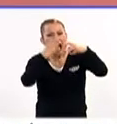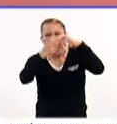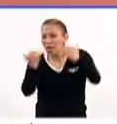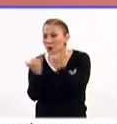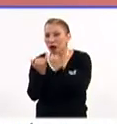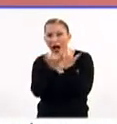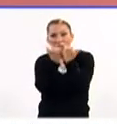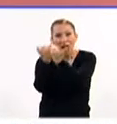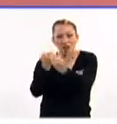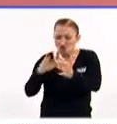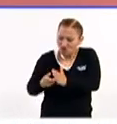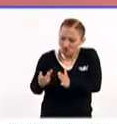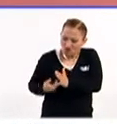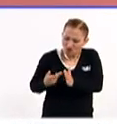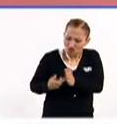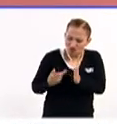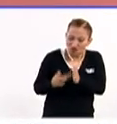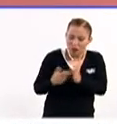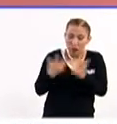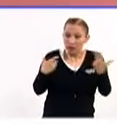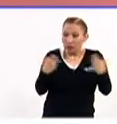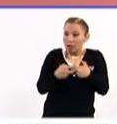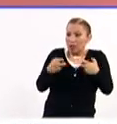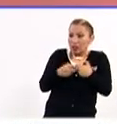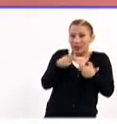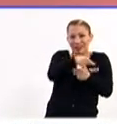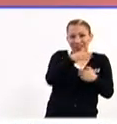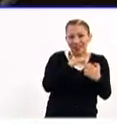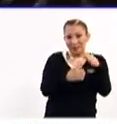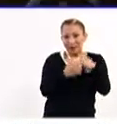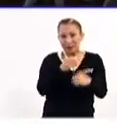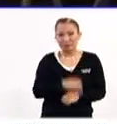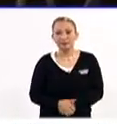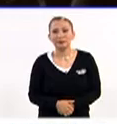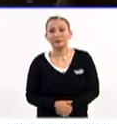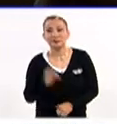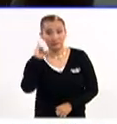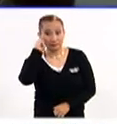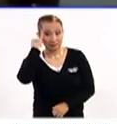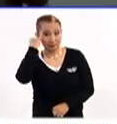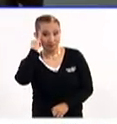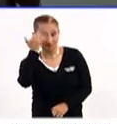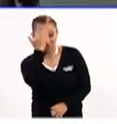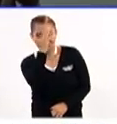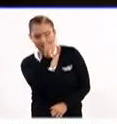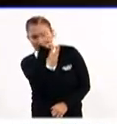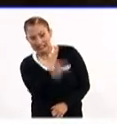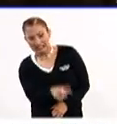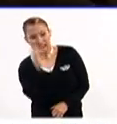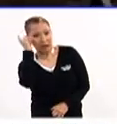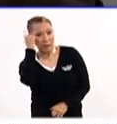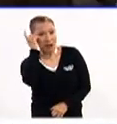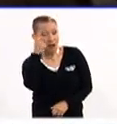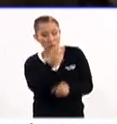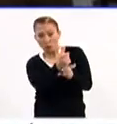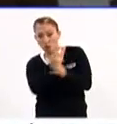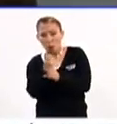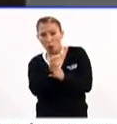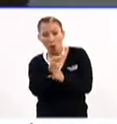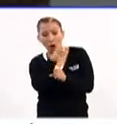unísono, sin interrupción, que perturbaban a los enemigos. Los indígenas no conocían ni a los caballos ni la